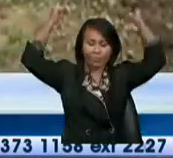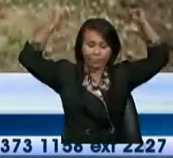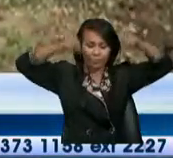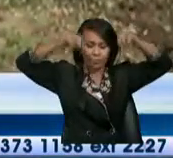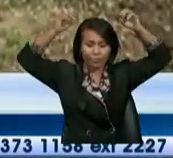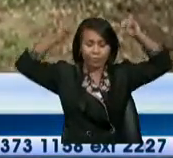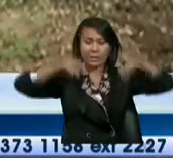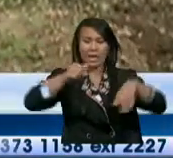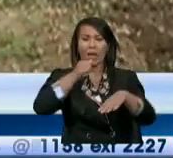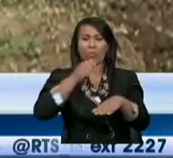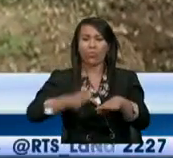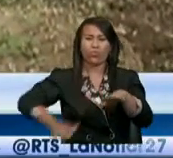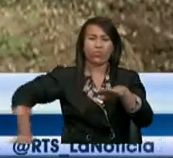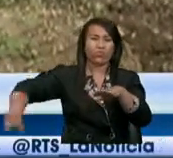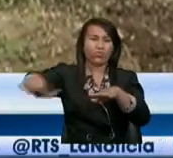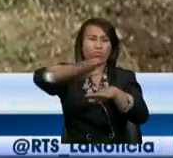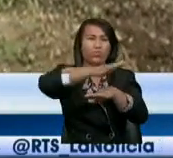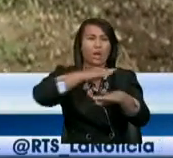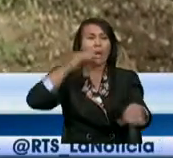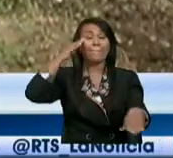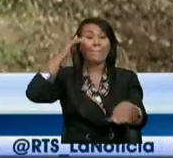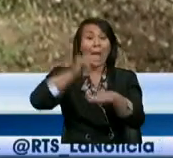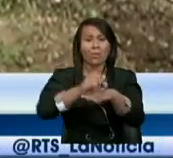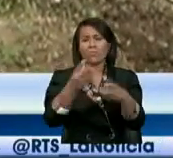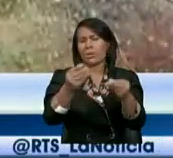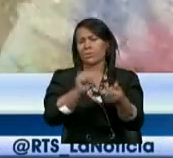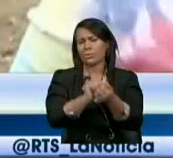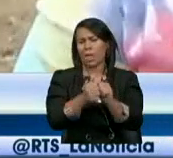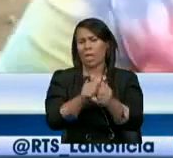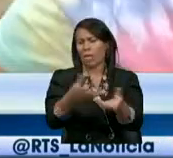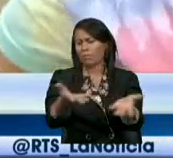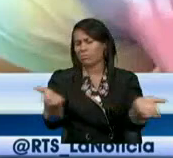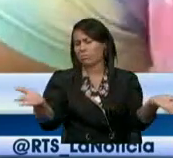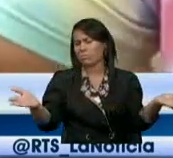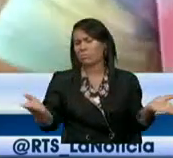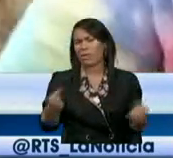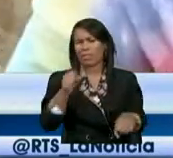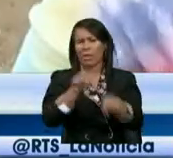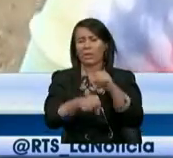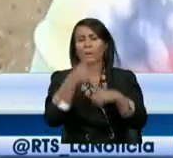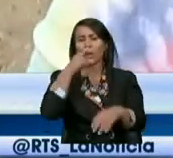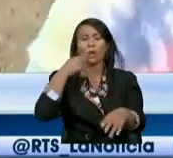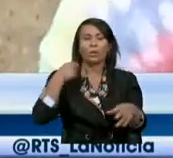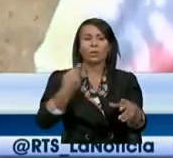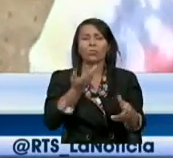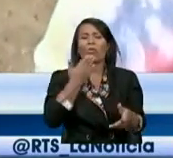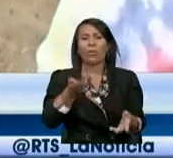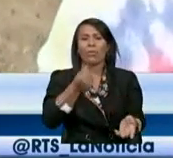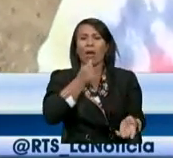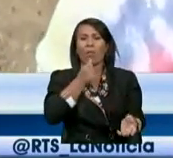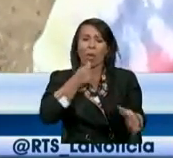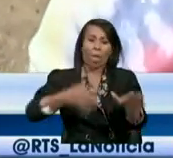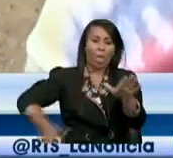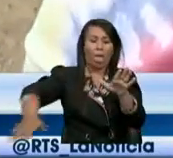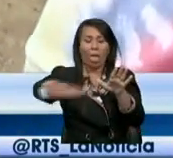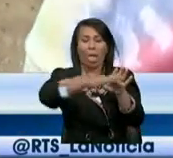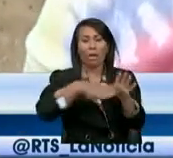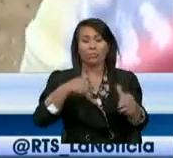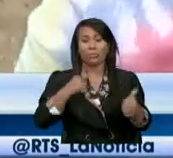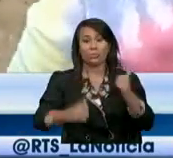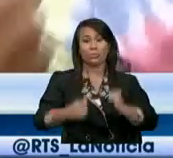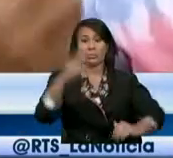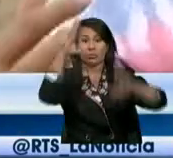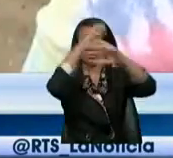cayó en mayo, para que los niños no vayan a padecer en una corriente que venga fuerte. Imagínense que nos coja de noche.